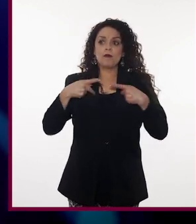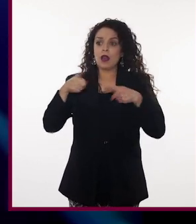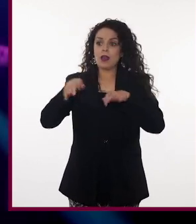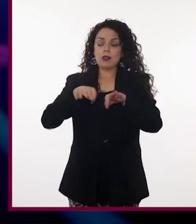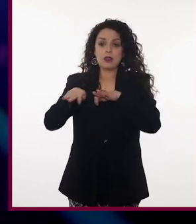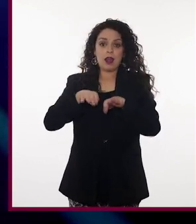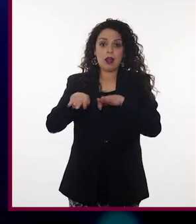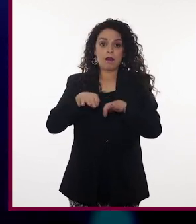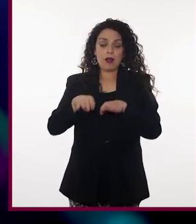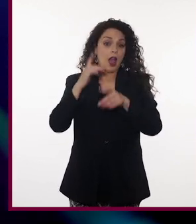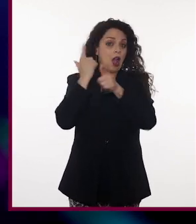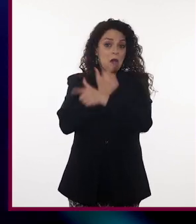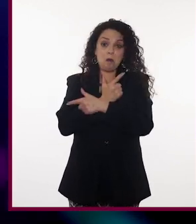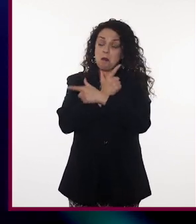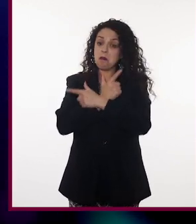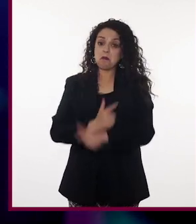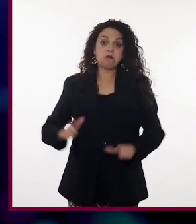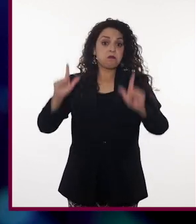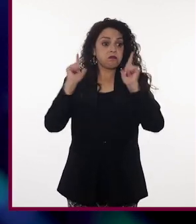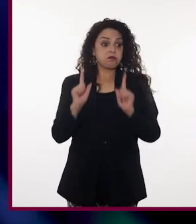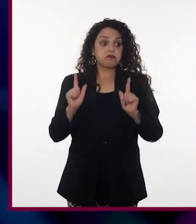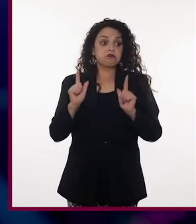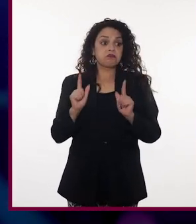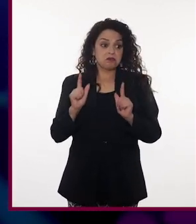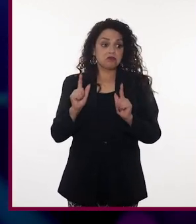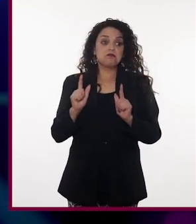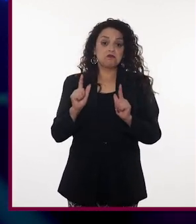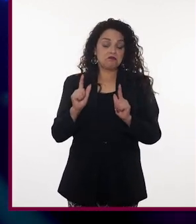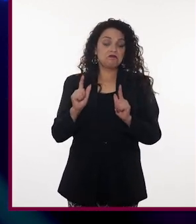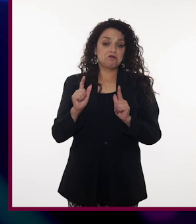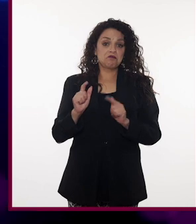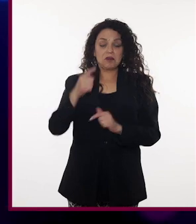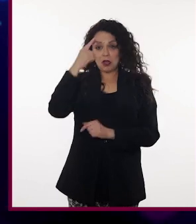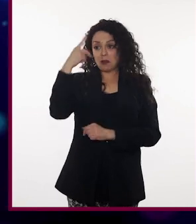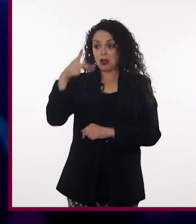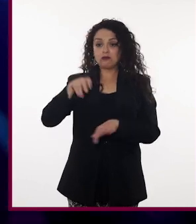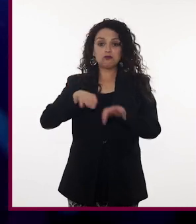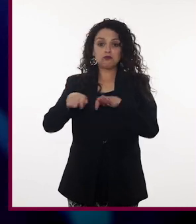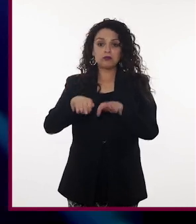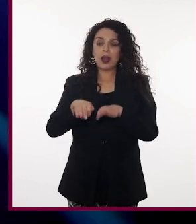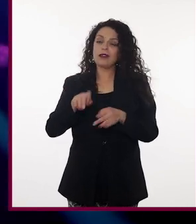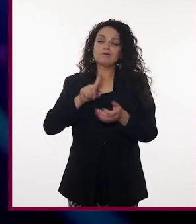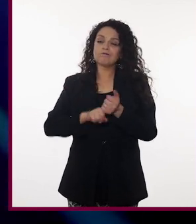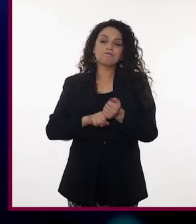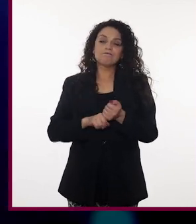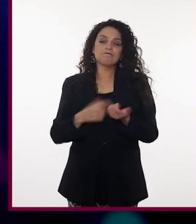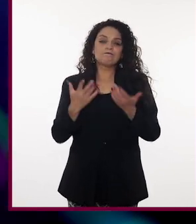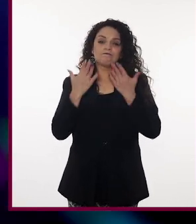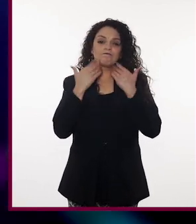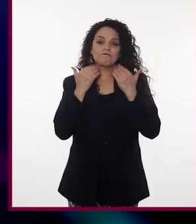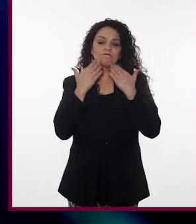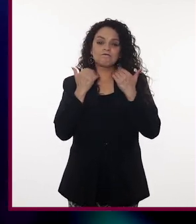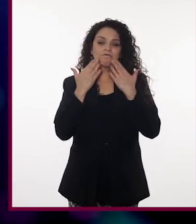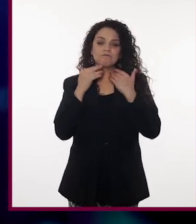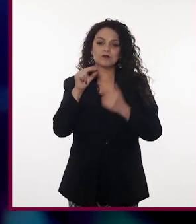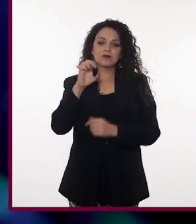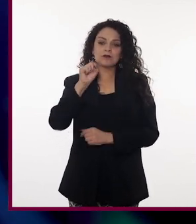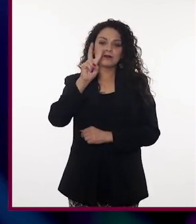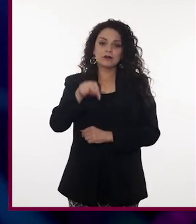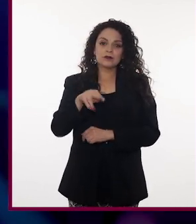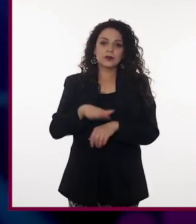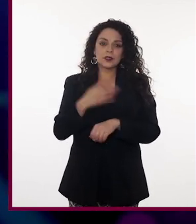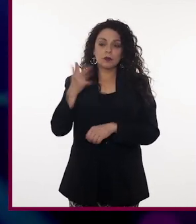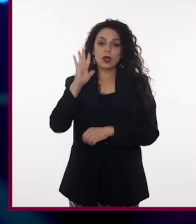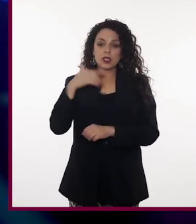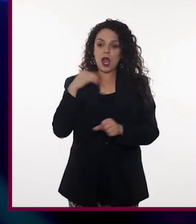repartidores tienen esta libertad o estas facilidades en su trabajo, pues la realidad es que no es tanto así. Lo que